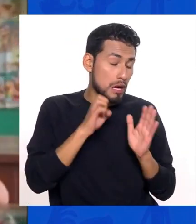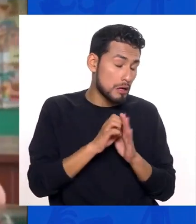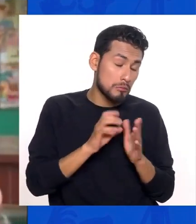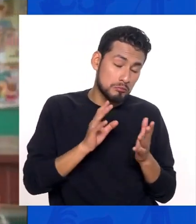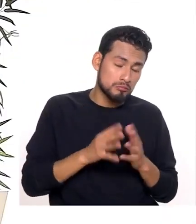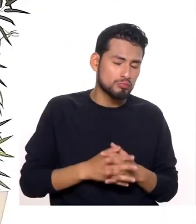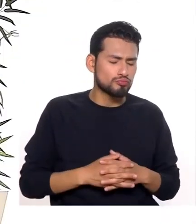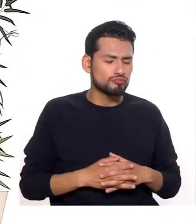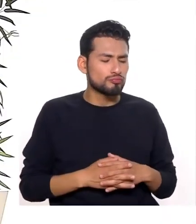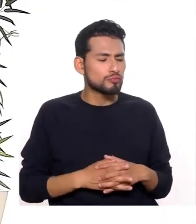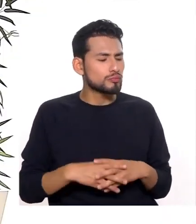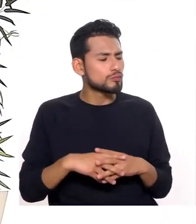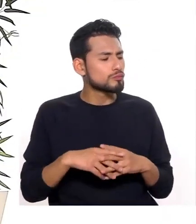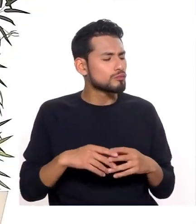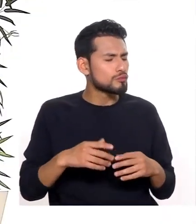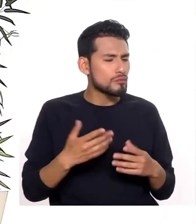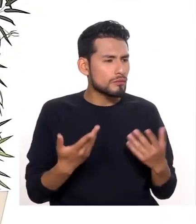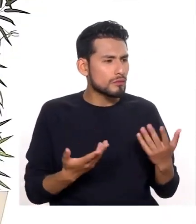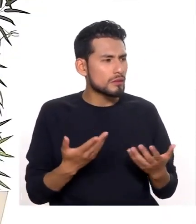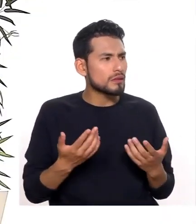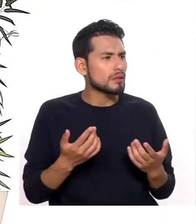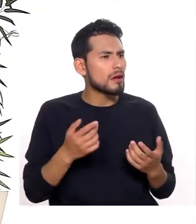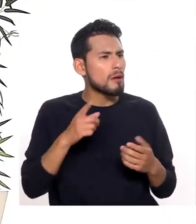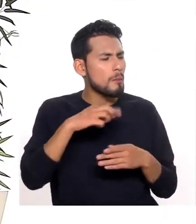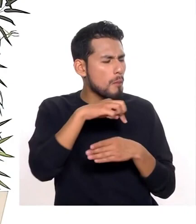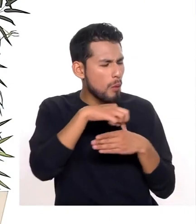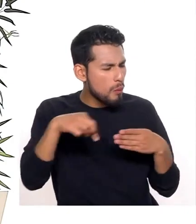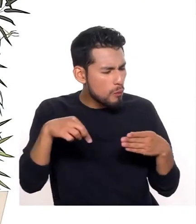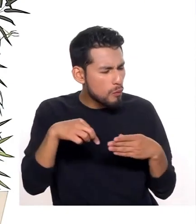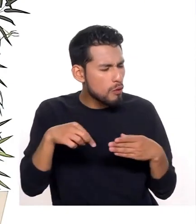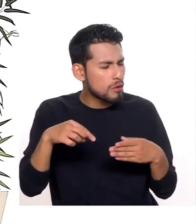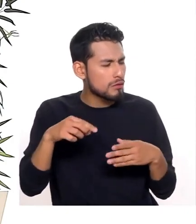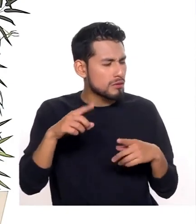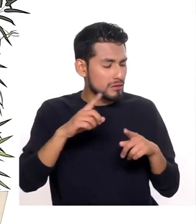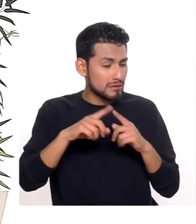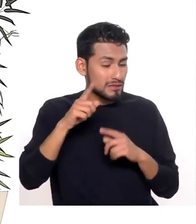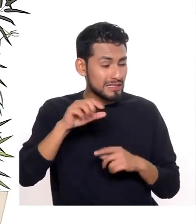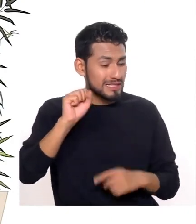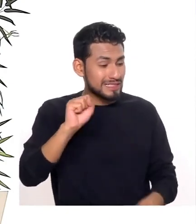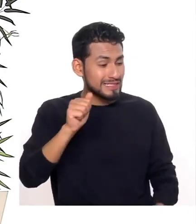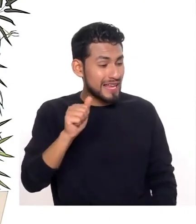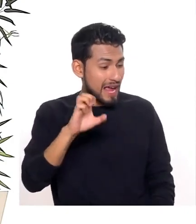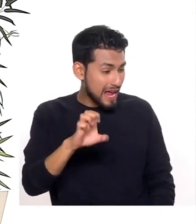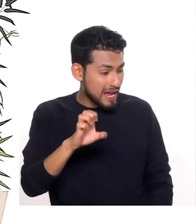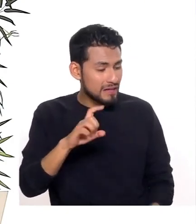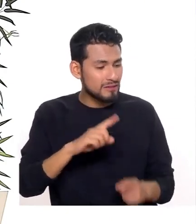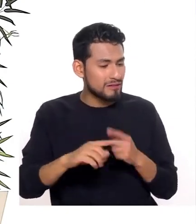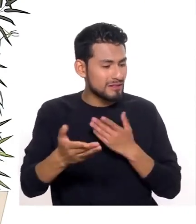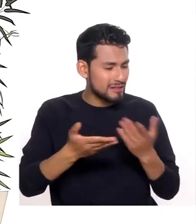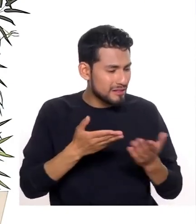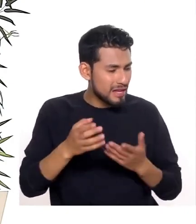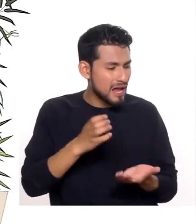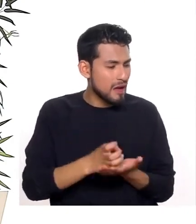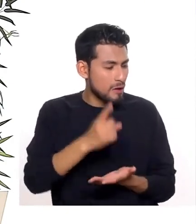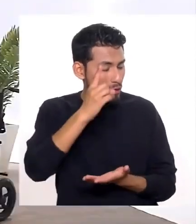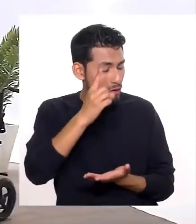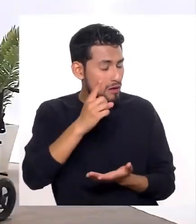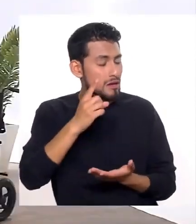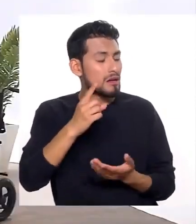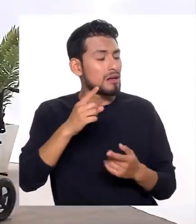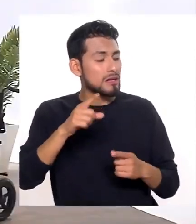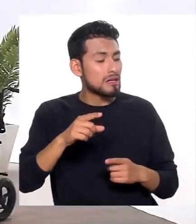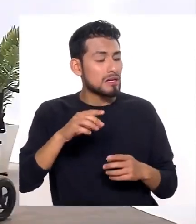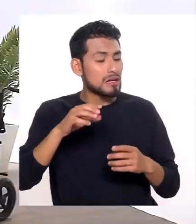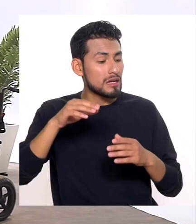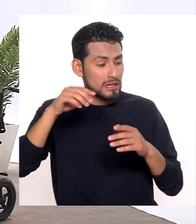los las plazas de profesionales, para el caso de los SAE, los servicios de atención educativa,